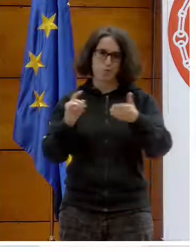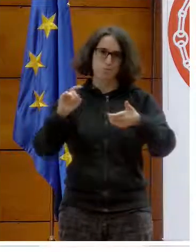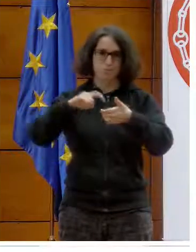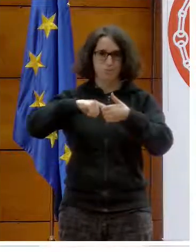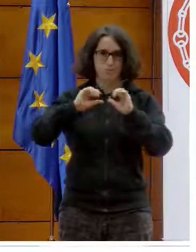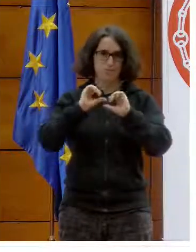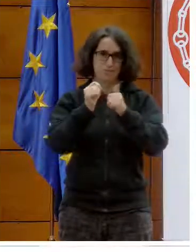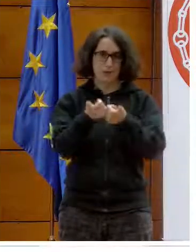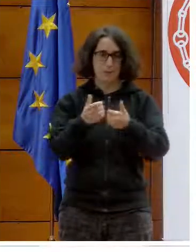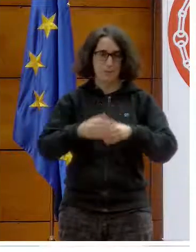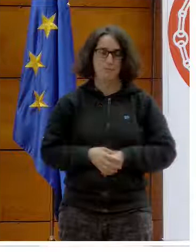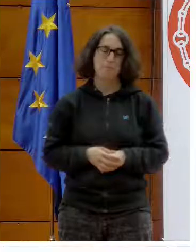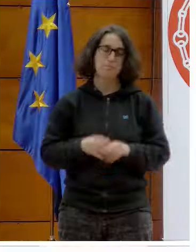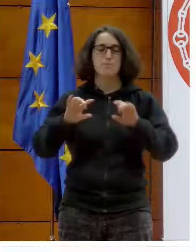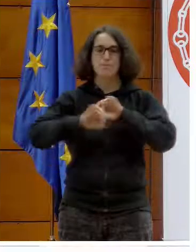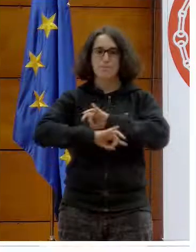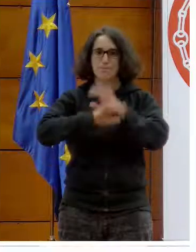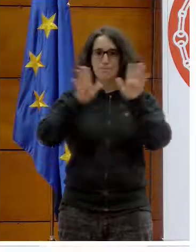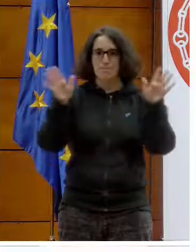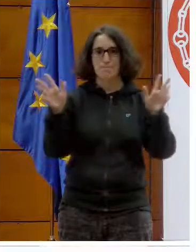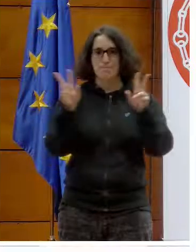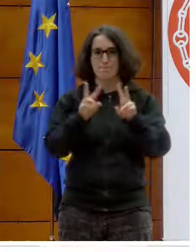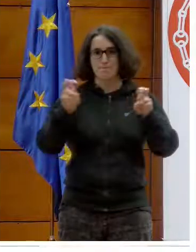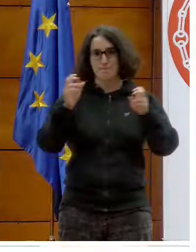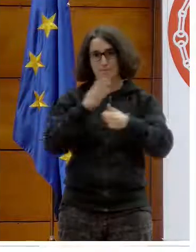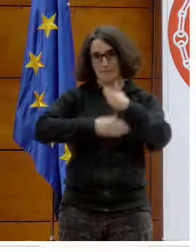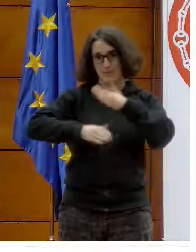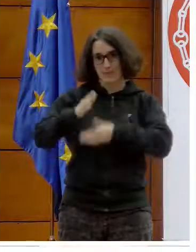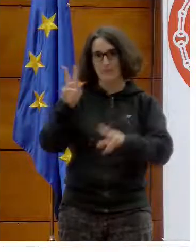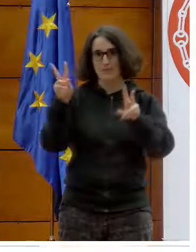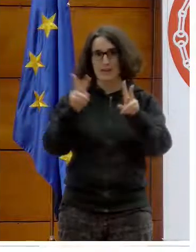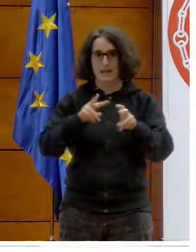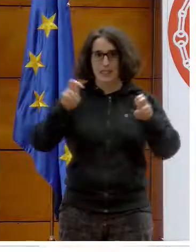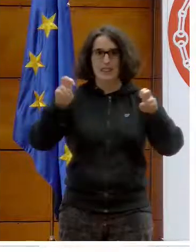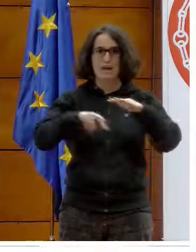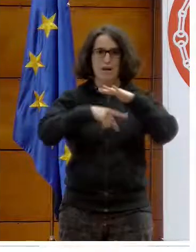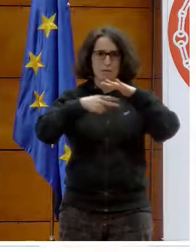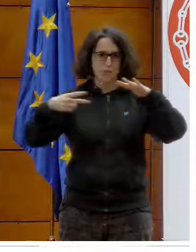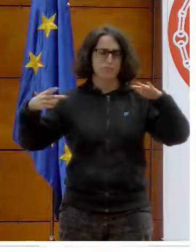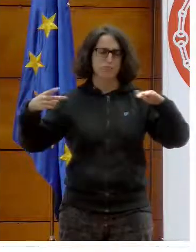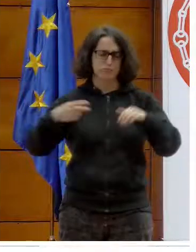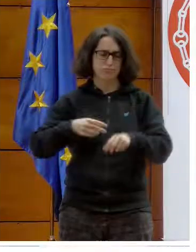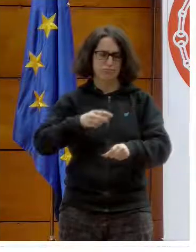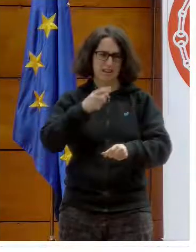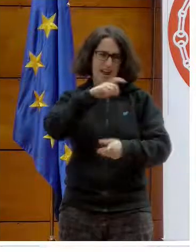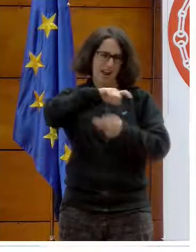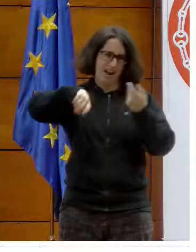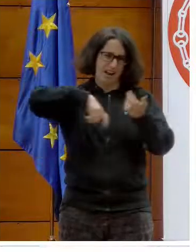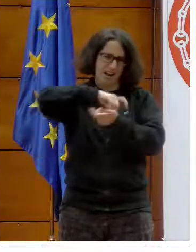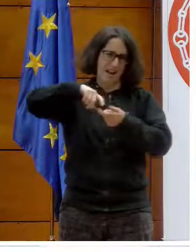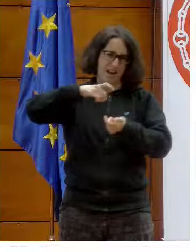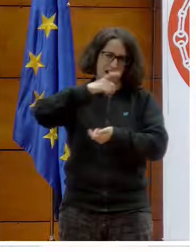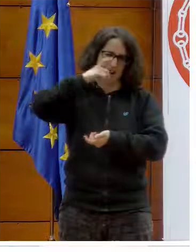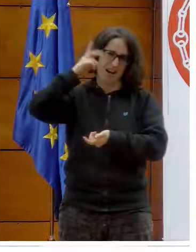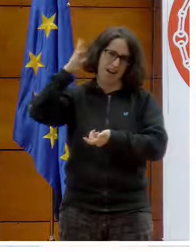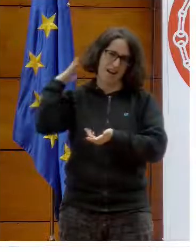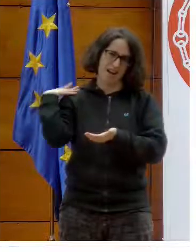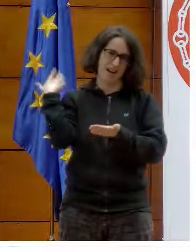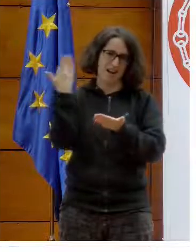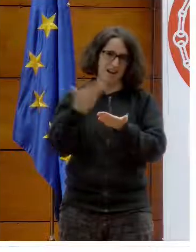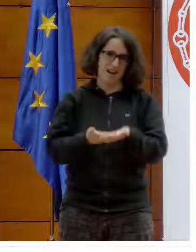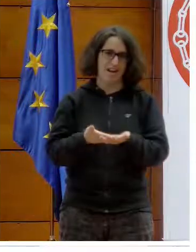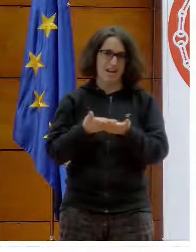Ya ha quedado muy claro pues, que la discapacidad y el buceo ya venían trabajando desde hace muchos años, sobre todo a nivel de ocio. Y